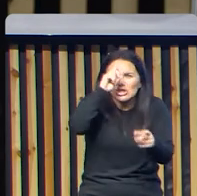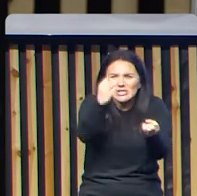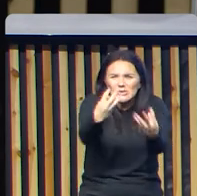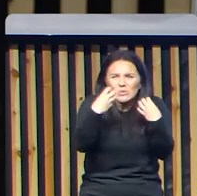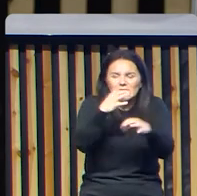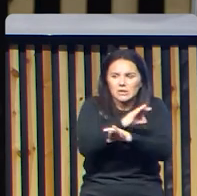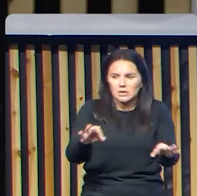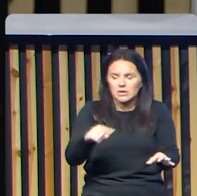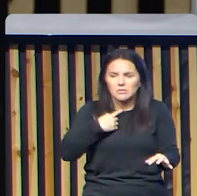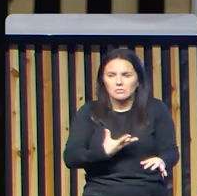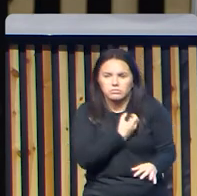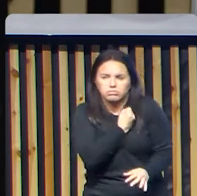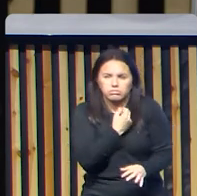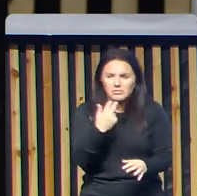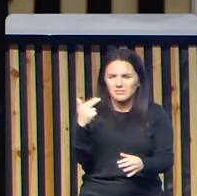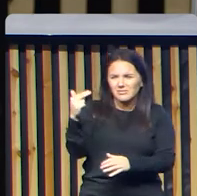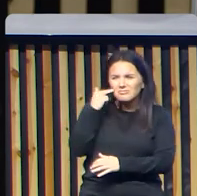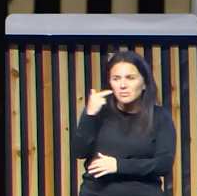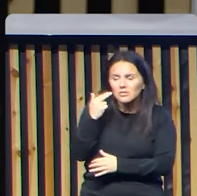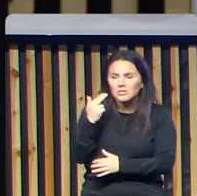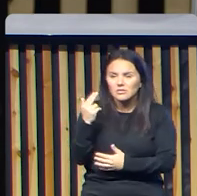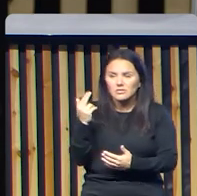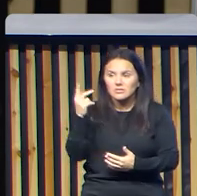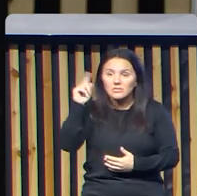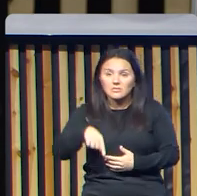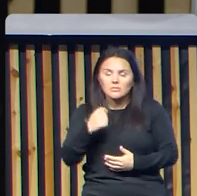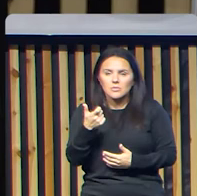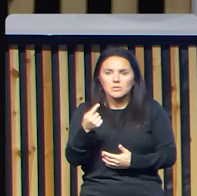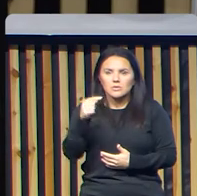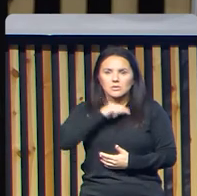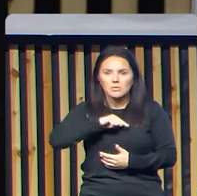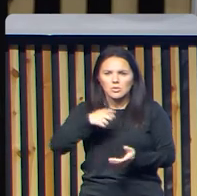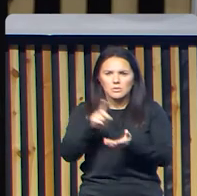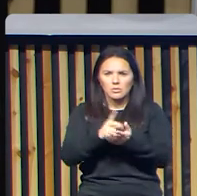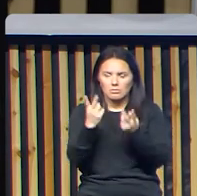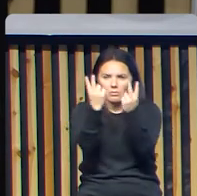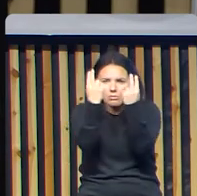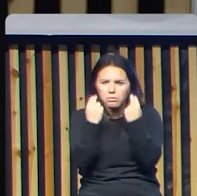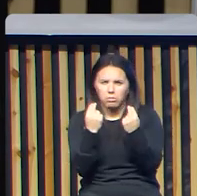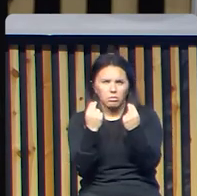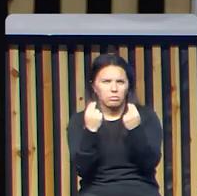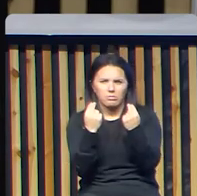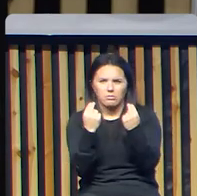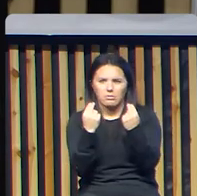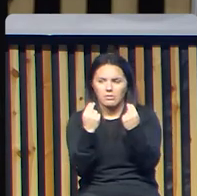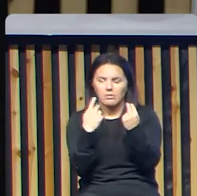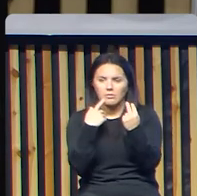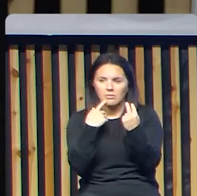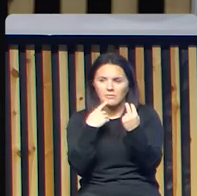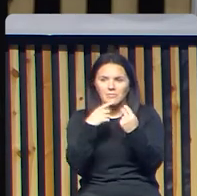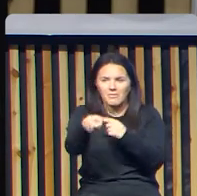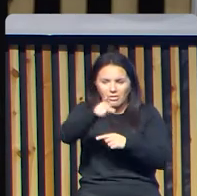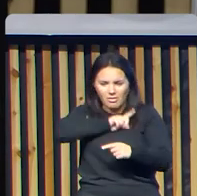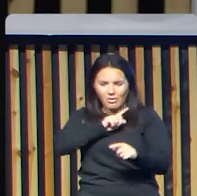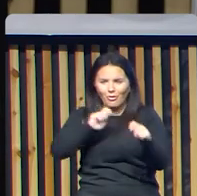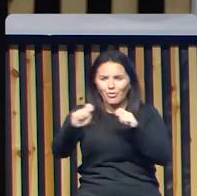angustia temor y el sentimiento de volver a ser un súbdito un administrado y